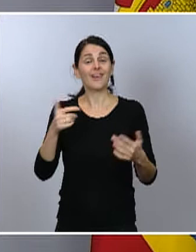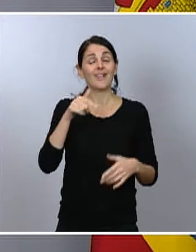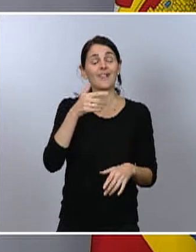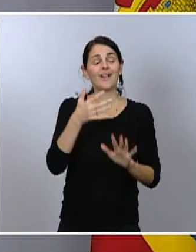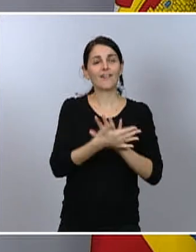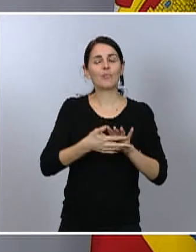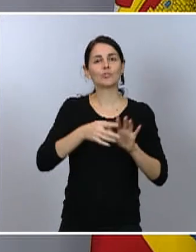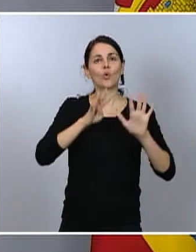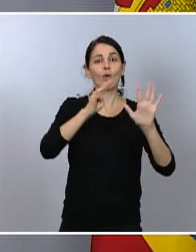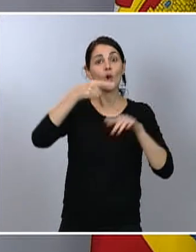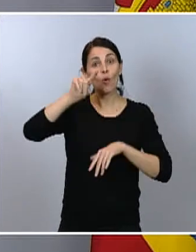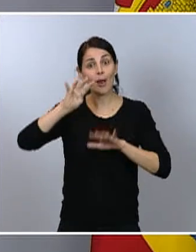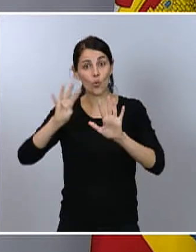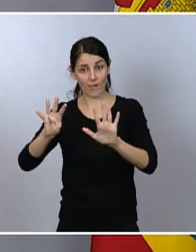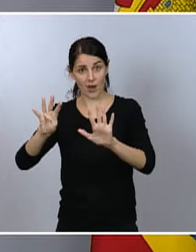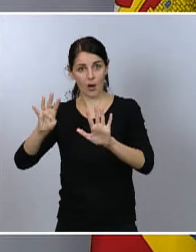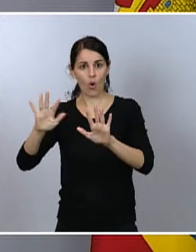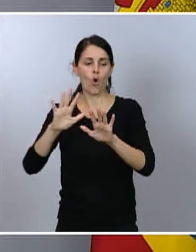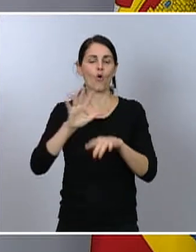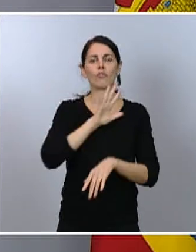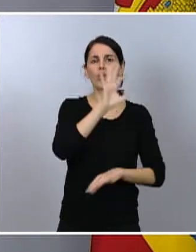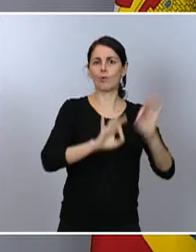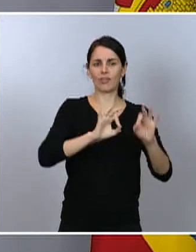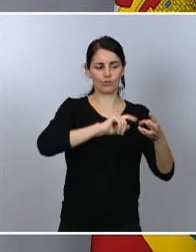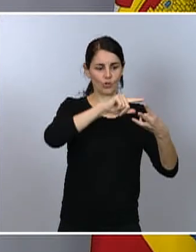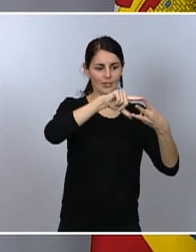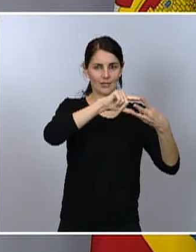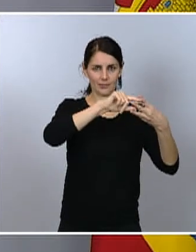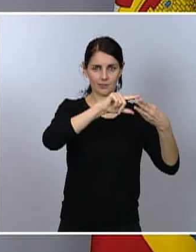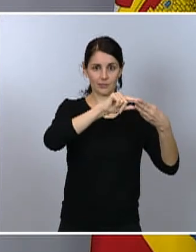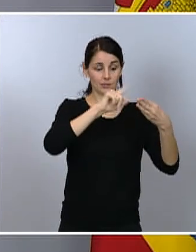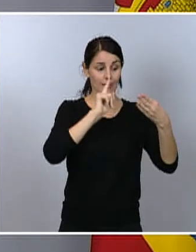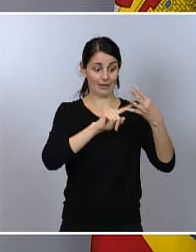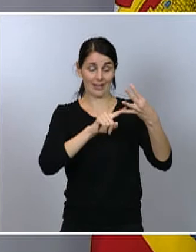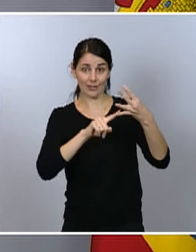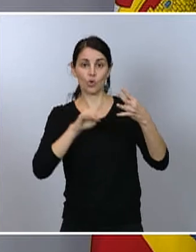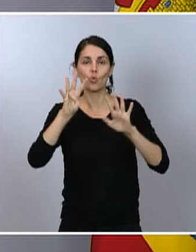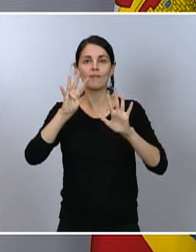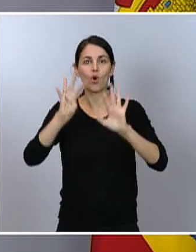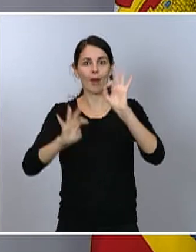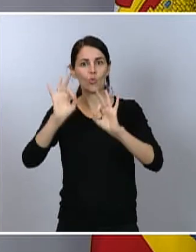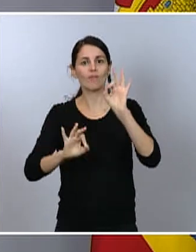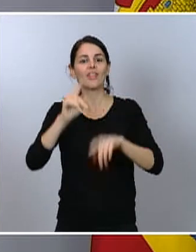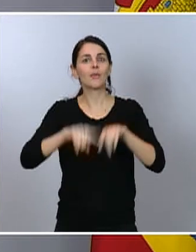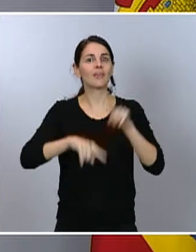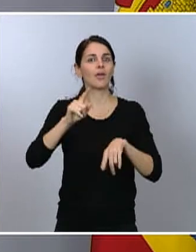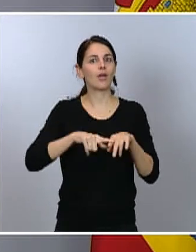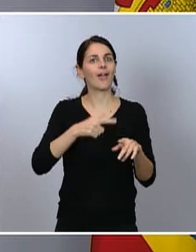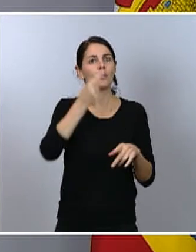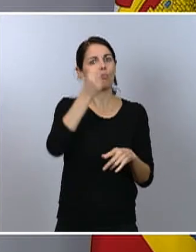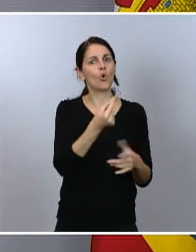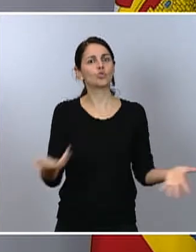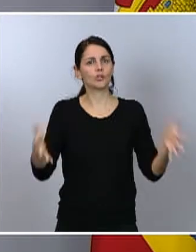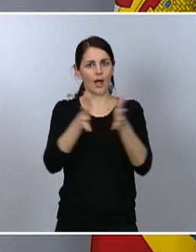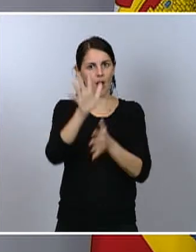5% de las rondas anteriores es la foto transversal del conjunto del país. Hay que tener en cuenta que este estudio de cohortes es una